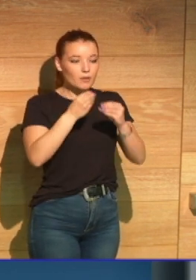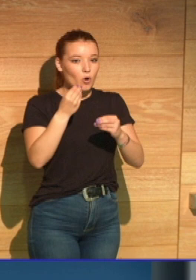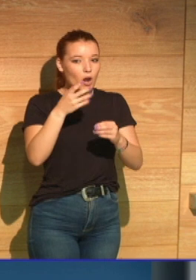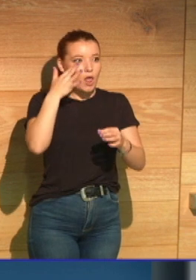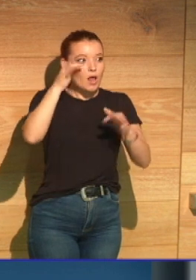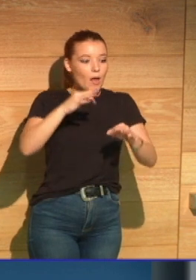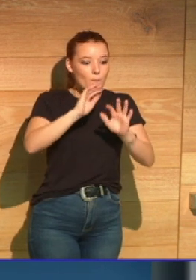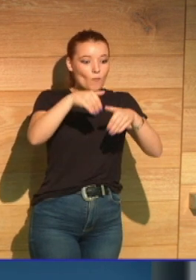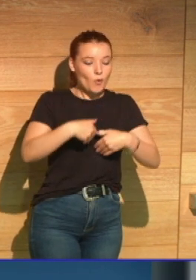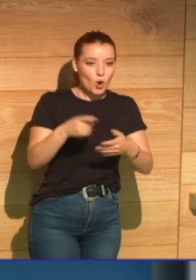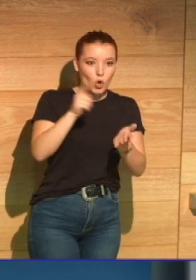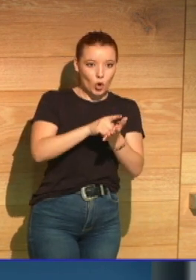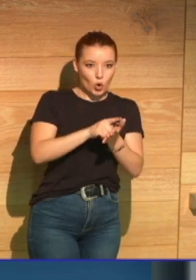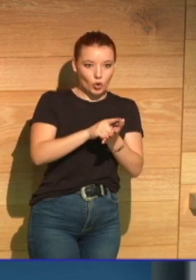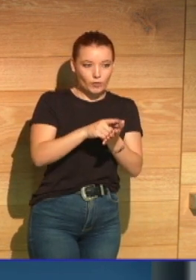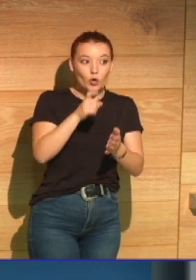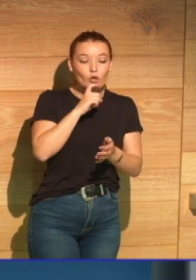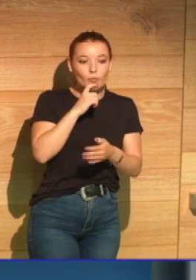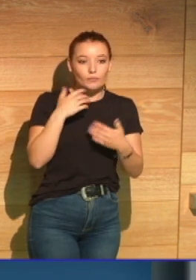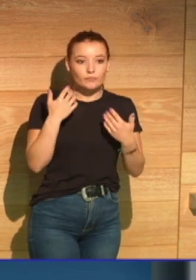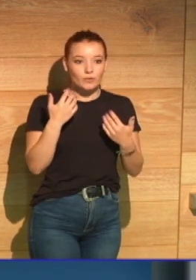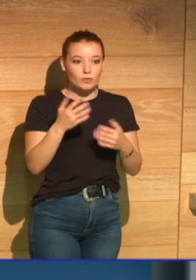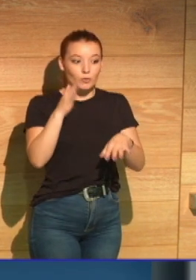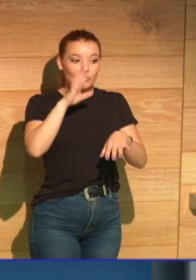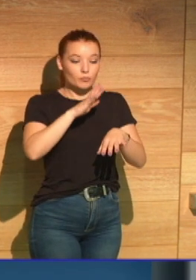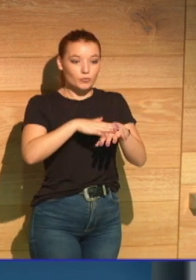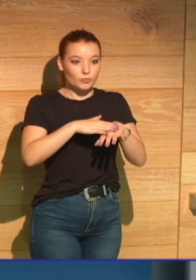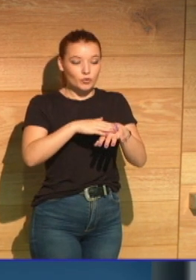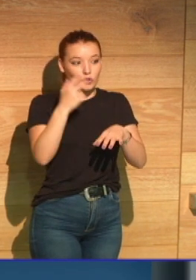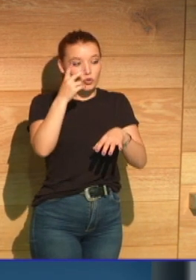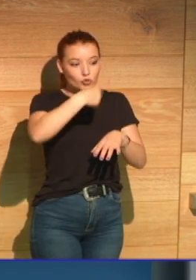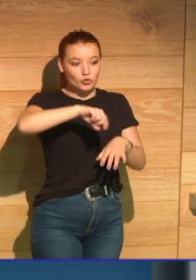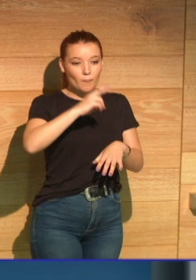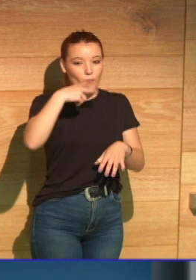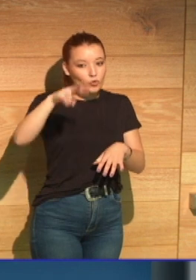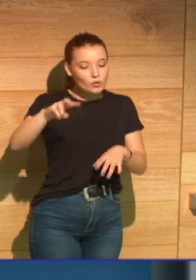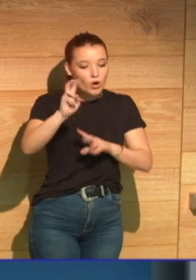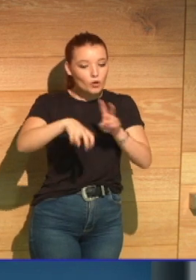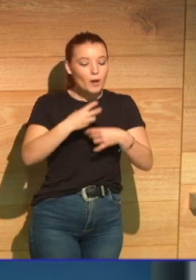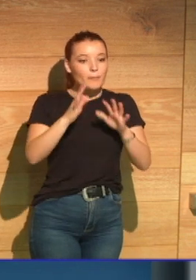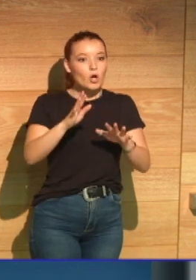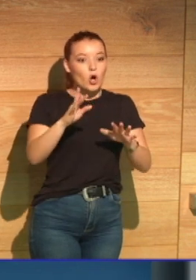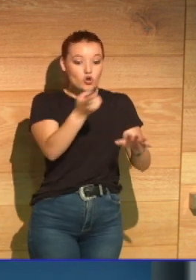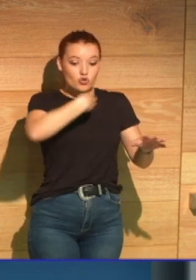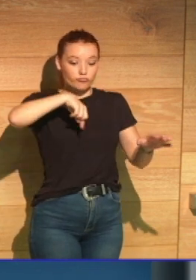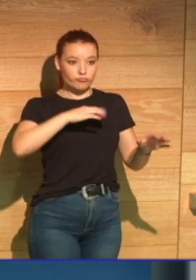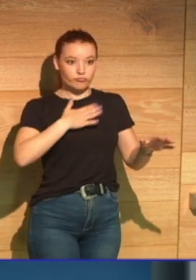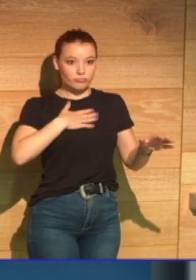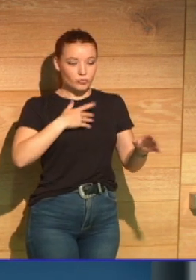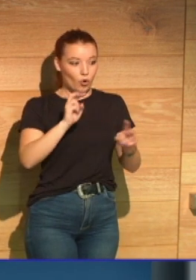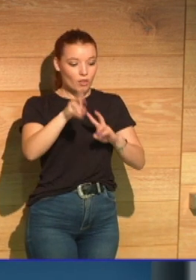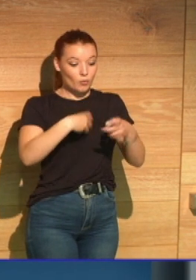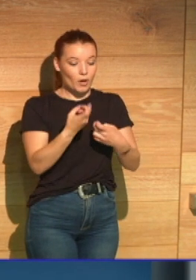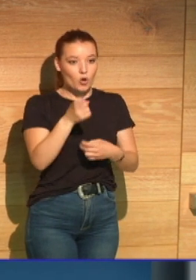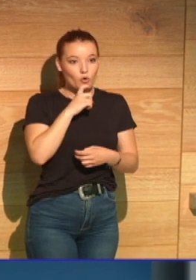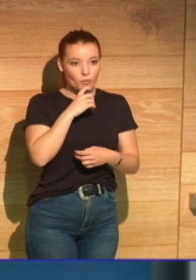Por eso la propuesta del ICOM no solamente es reimaginar a los museos, sino también recuperarlos. ¿Cómo nos recuperamos de este contexto de lo que hemos